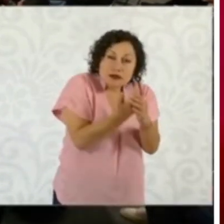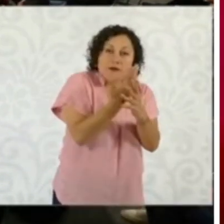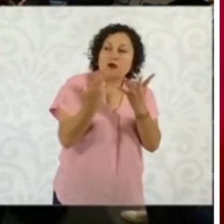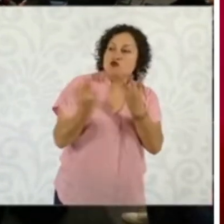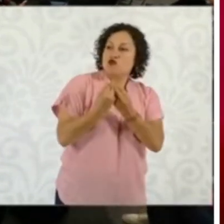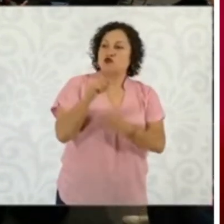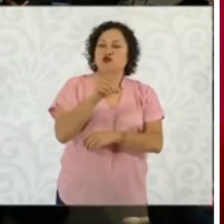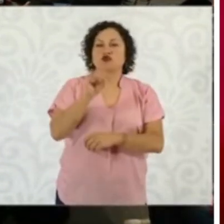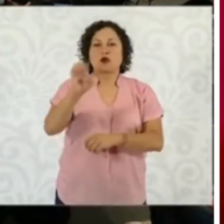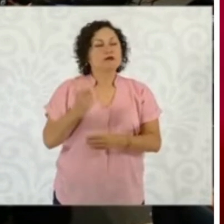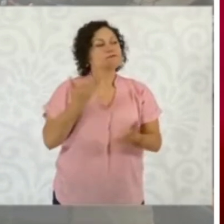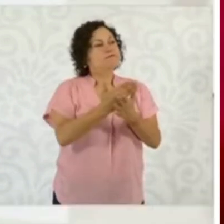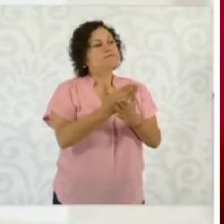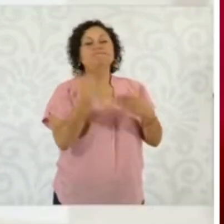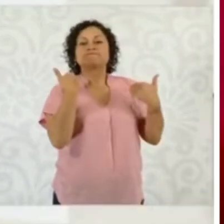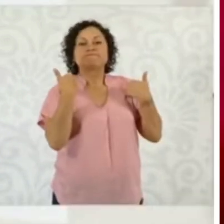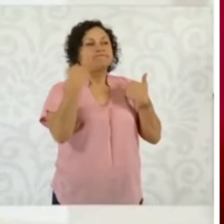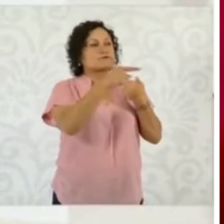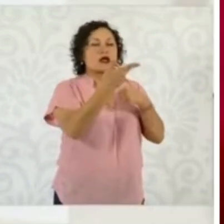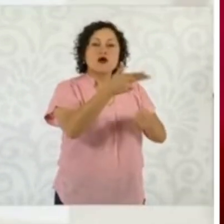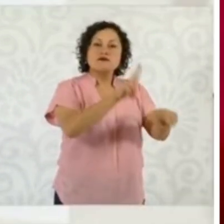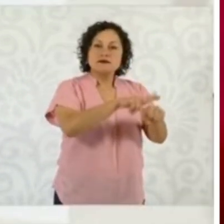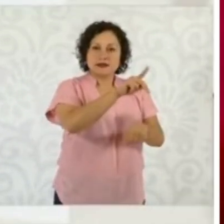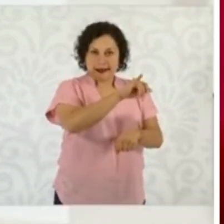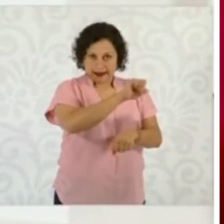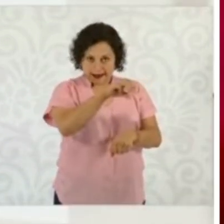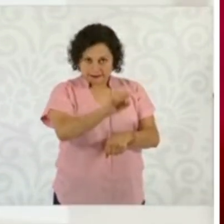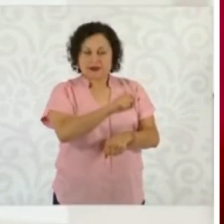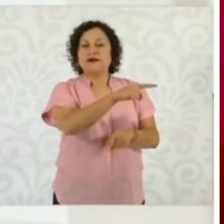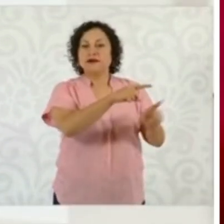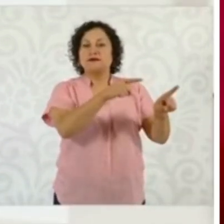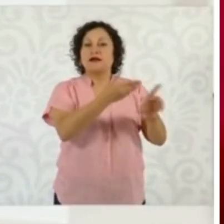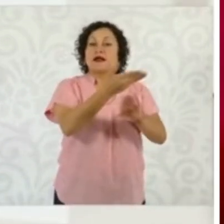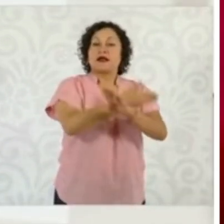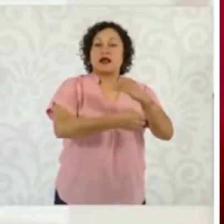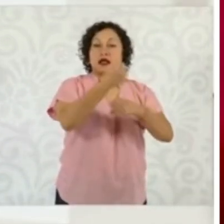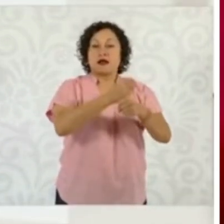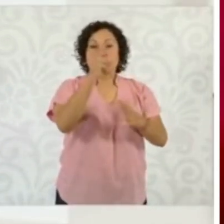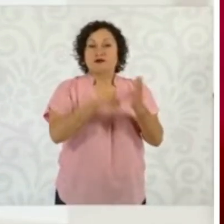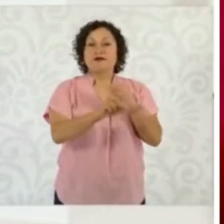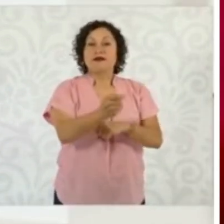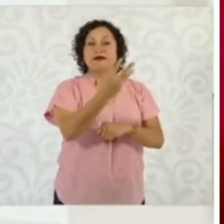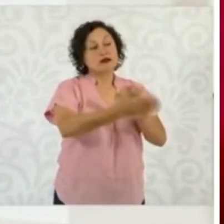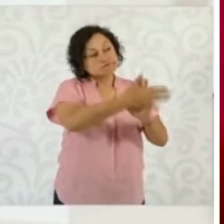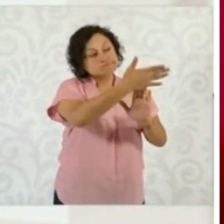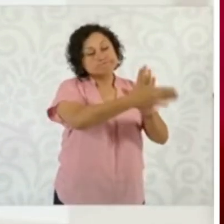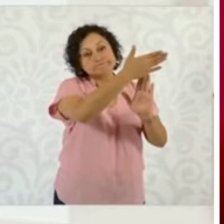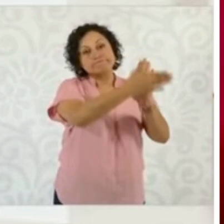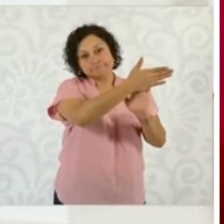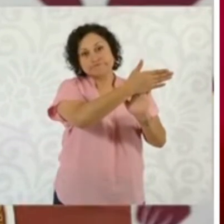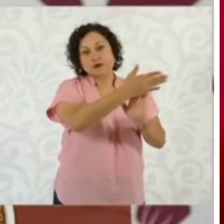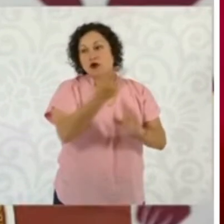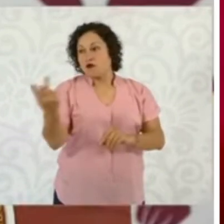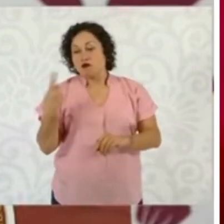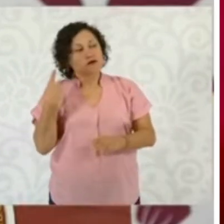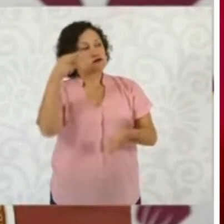es un hospital que apenas en el 2023 comenzó a construirse. Estuvimos allí haciendo